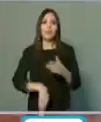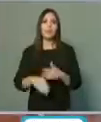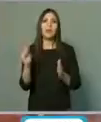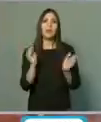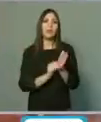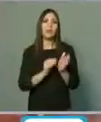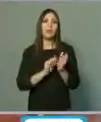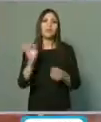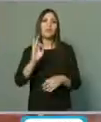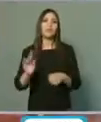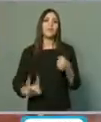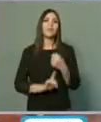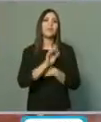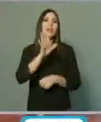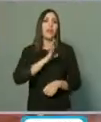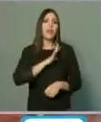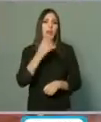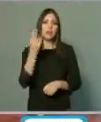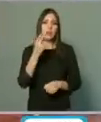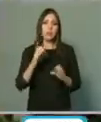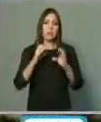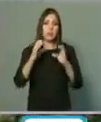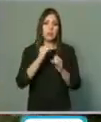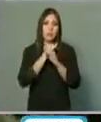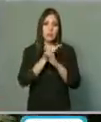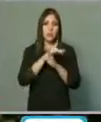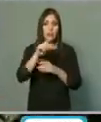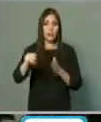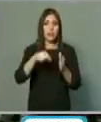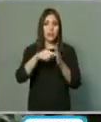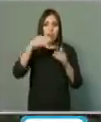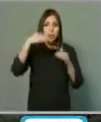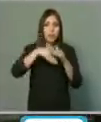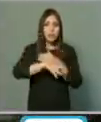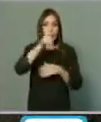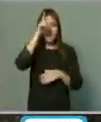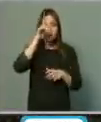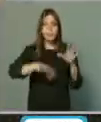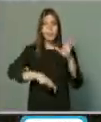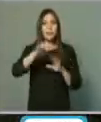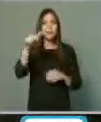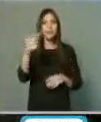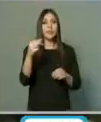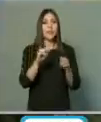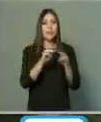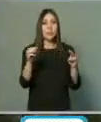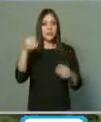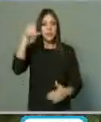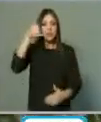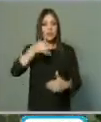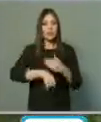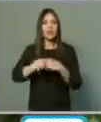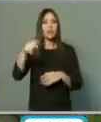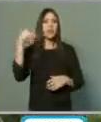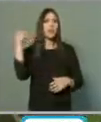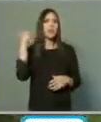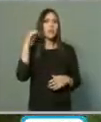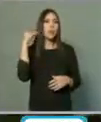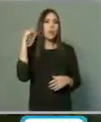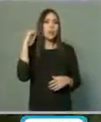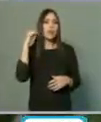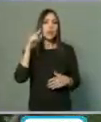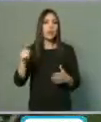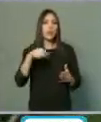que protegerlo. Siempre hay que protegerlo, por supuesto. Estas cuevas se localizaron a 12 metros de profundidad en la península de Yucatán, en alguna locación